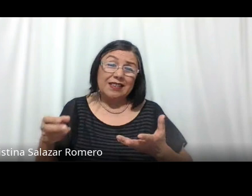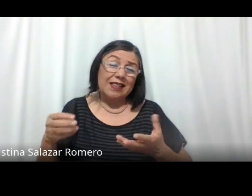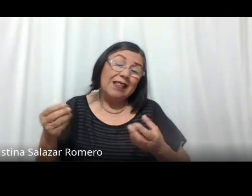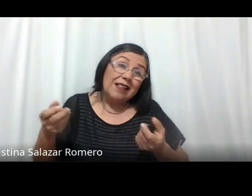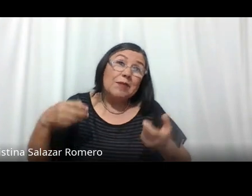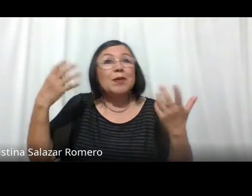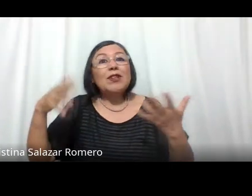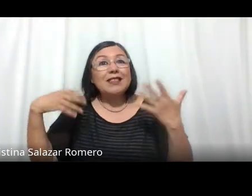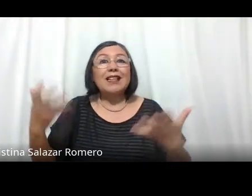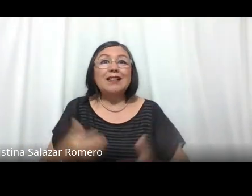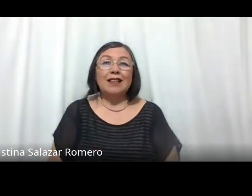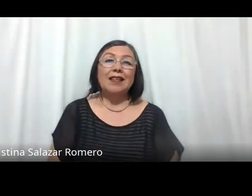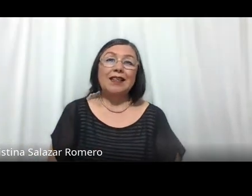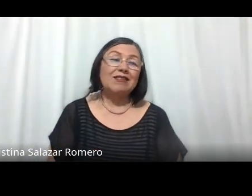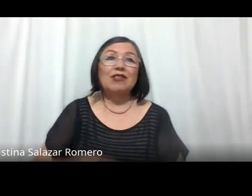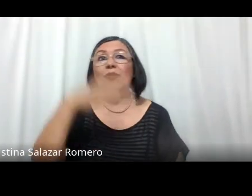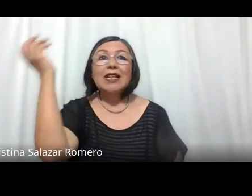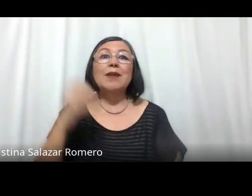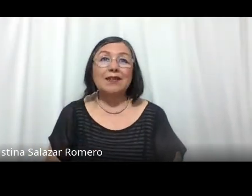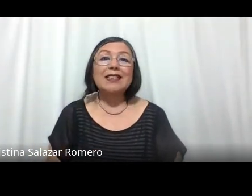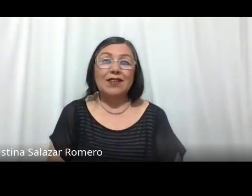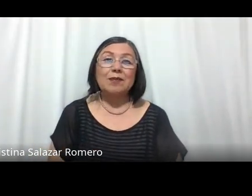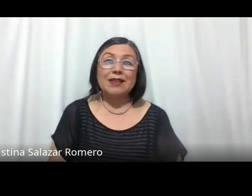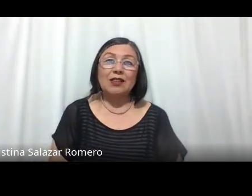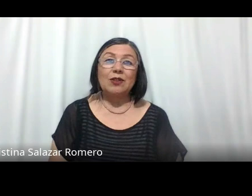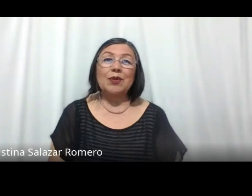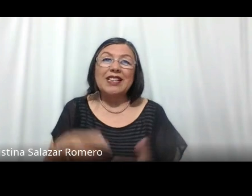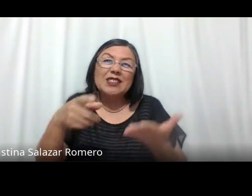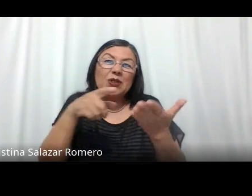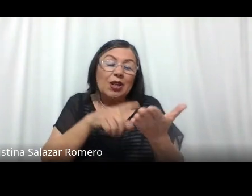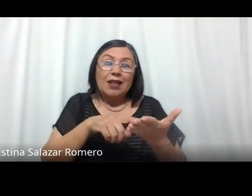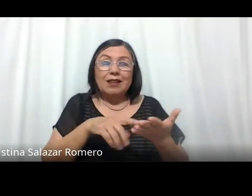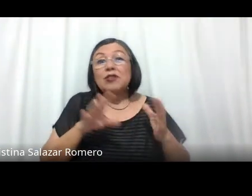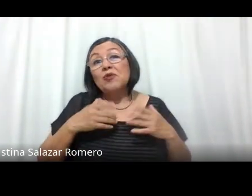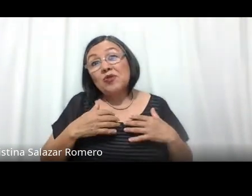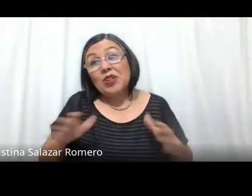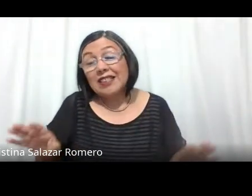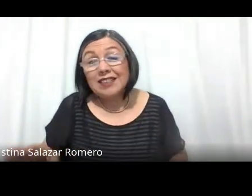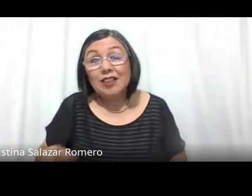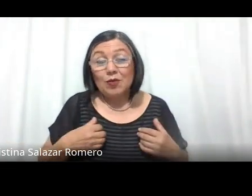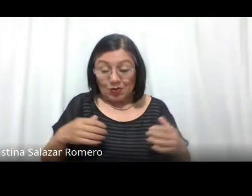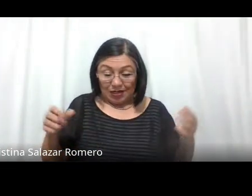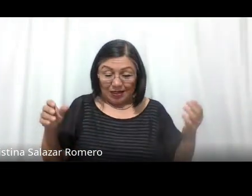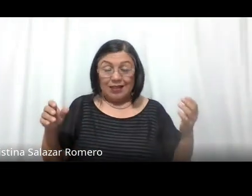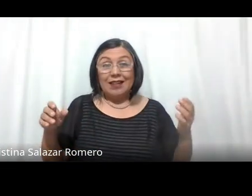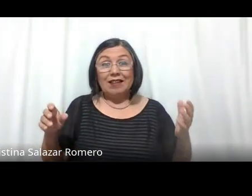poder memorizar todas las palabras que van aprendiendo, porque eso yo es así